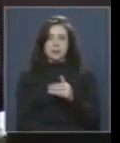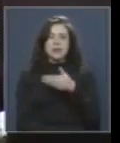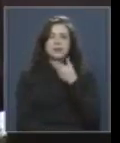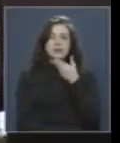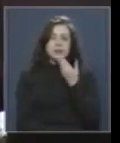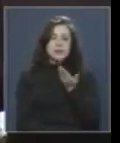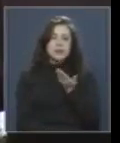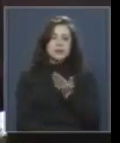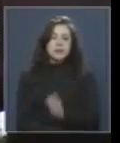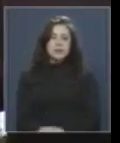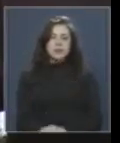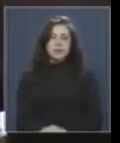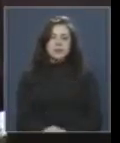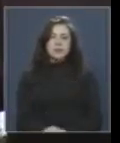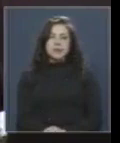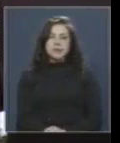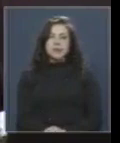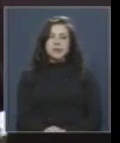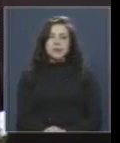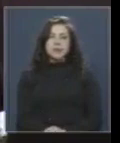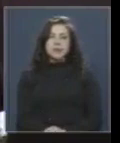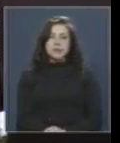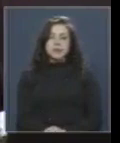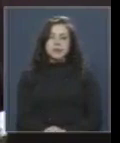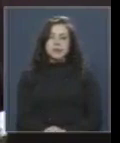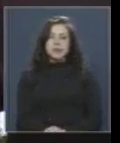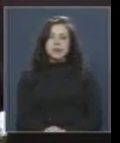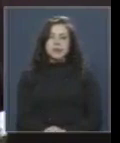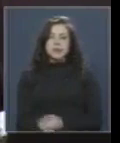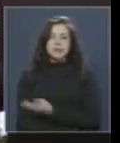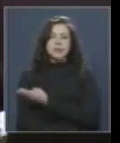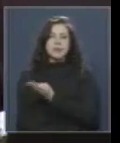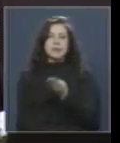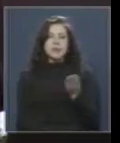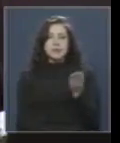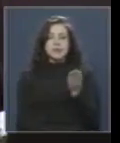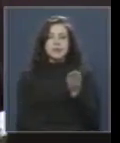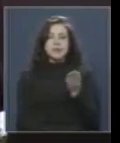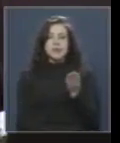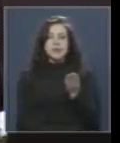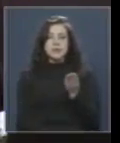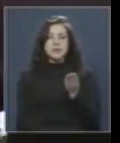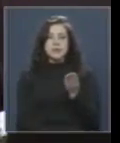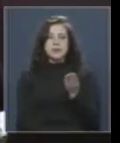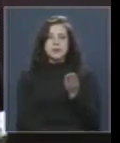la palabra. En el tiempo de Evópolis ofrezco la palabra. Diputado, señor.